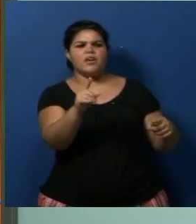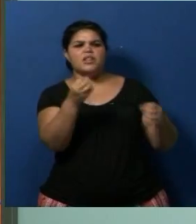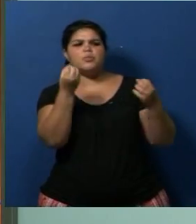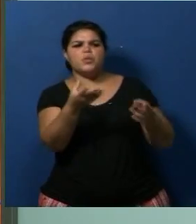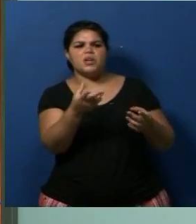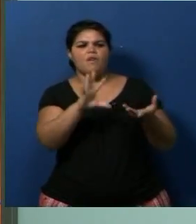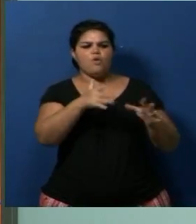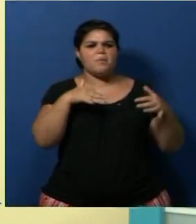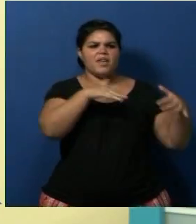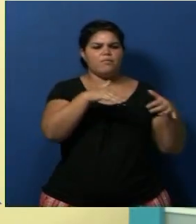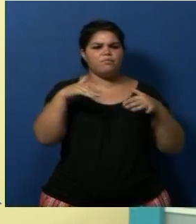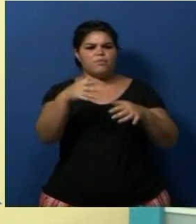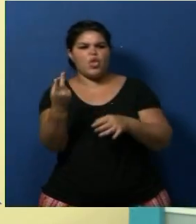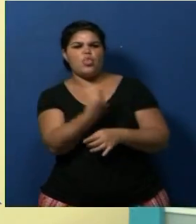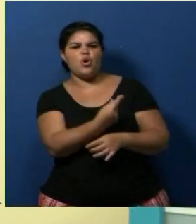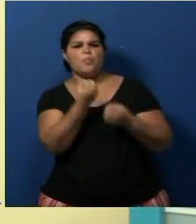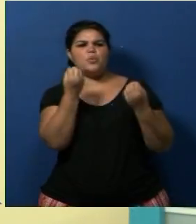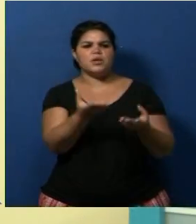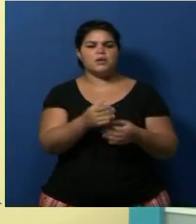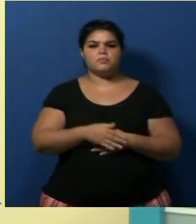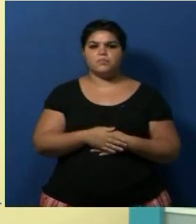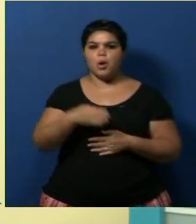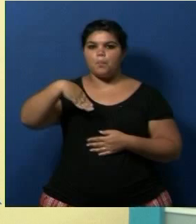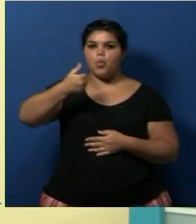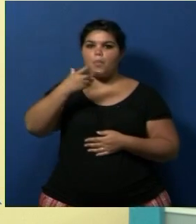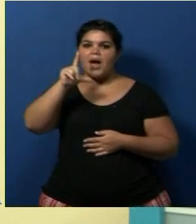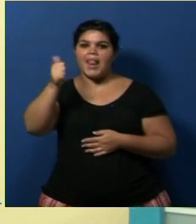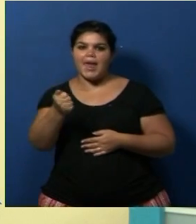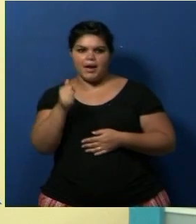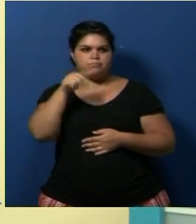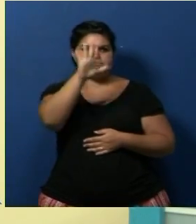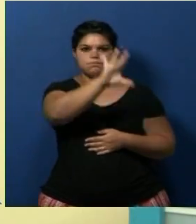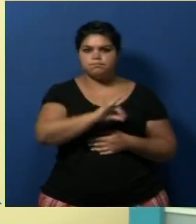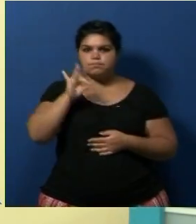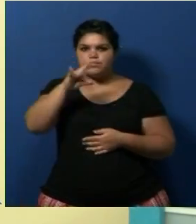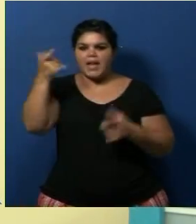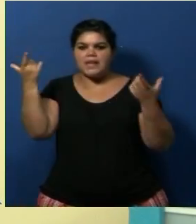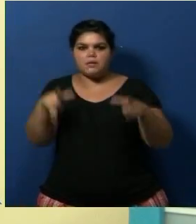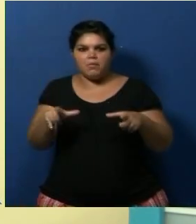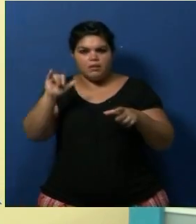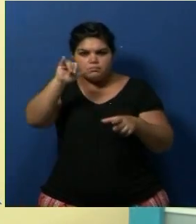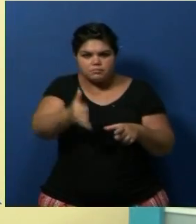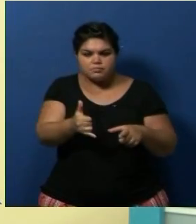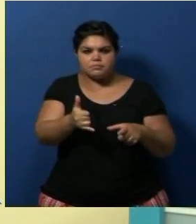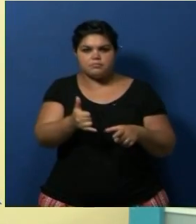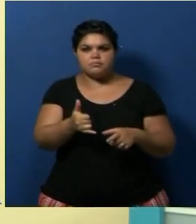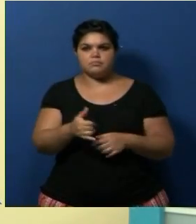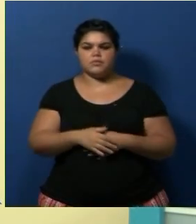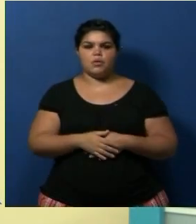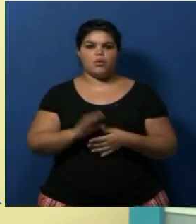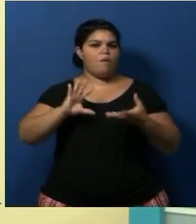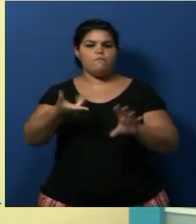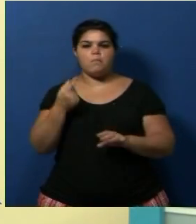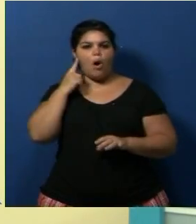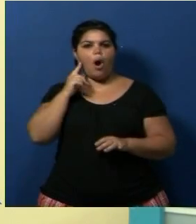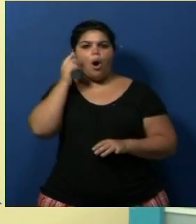2 manifestaciones separadas? Mumalá fue invitada a la Asamblea de Mujeres. Yo, y esto es una mirada